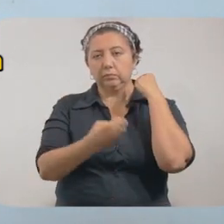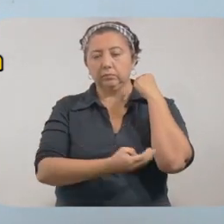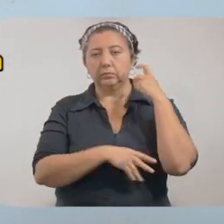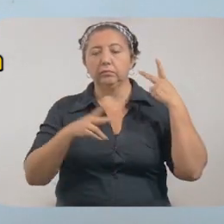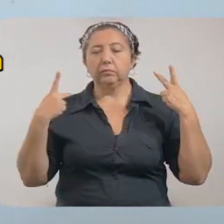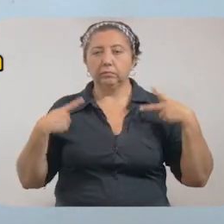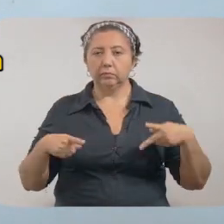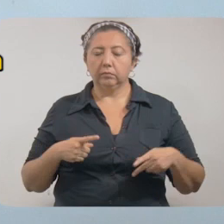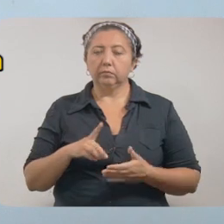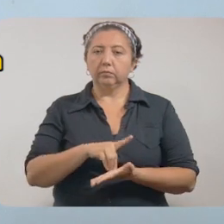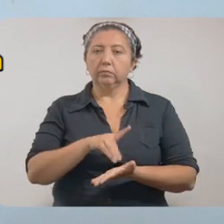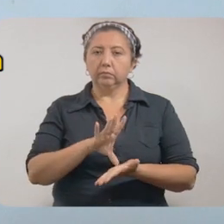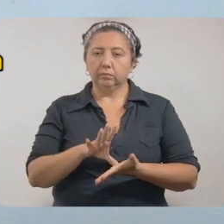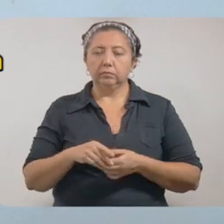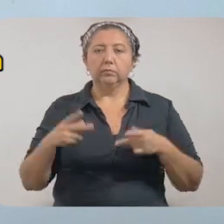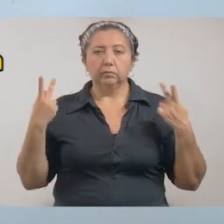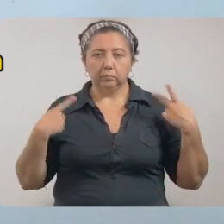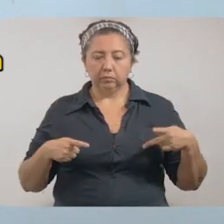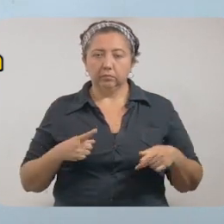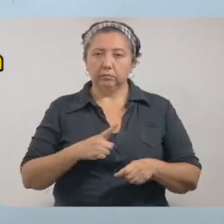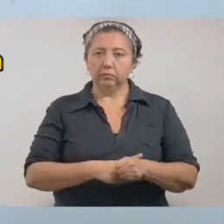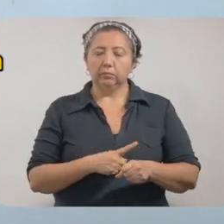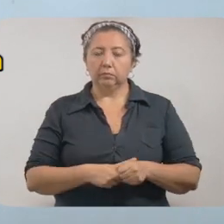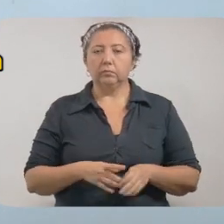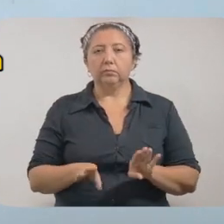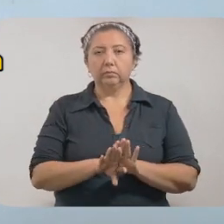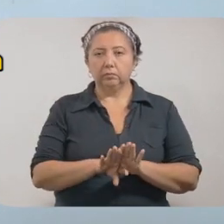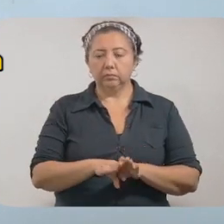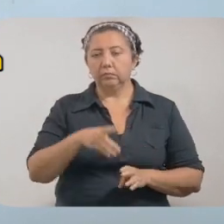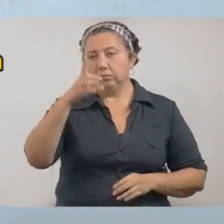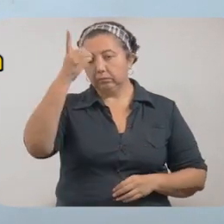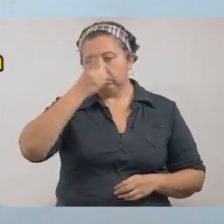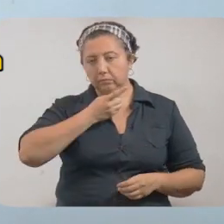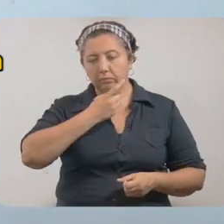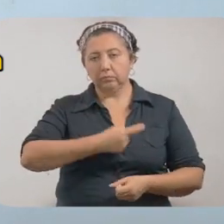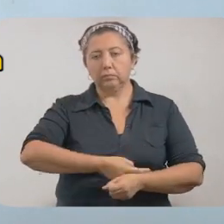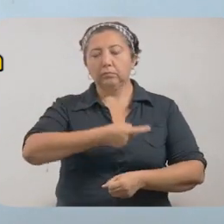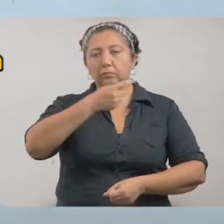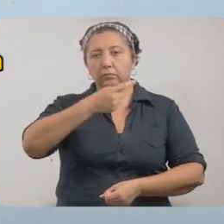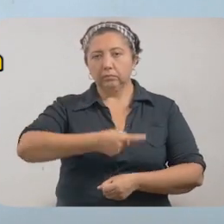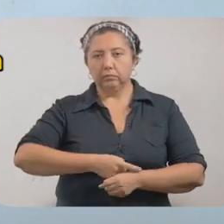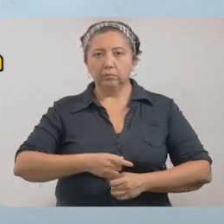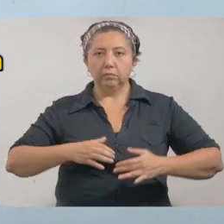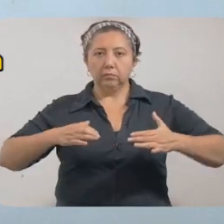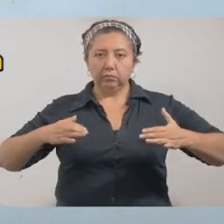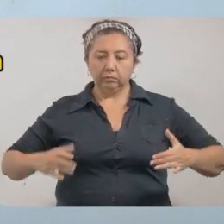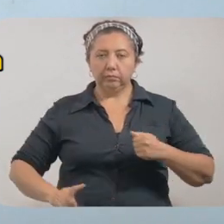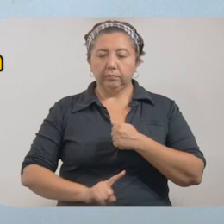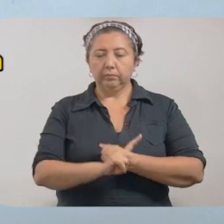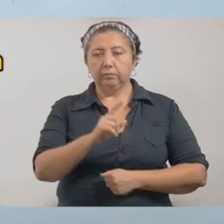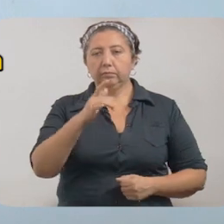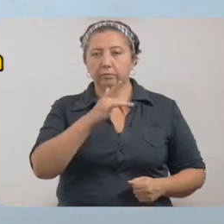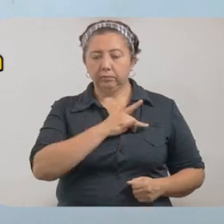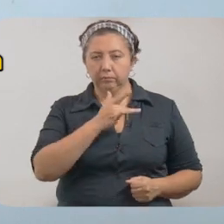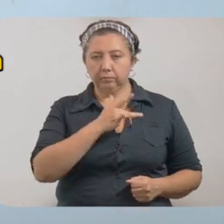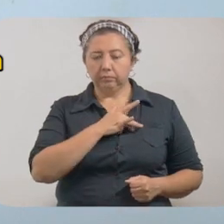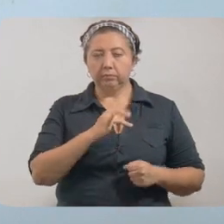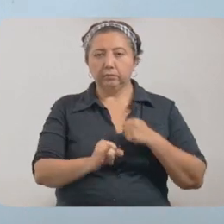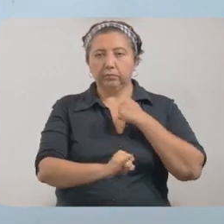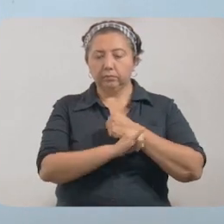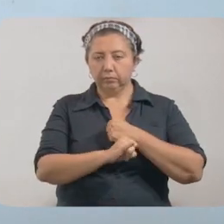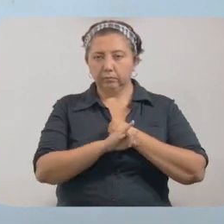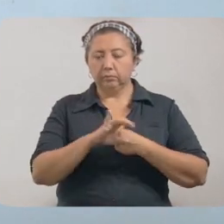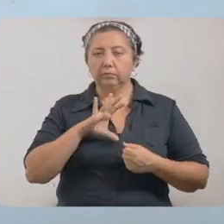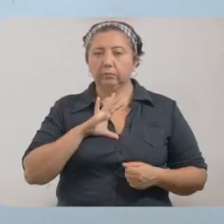embarazadas, personas con discapacidad, personas con padecimientos como diabetes, hipertensión, sobrepeso, problemas cardíacos,